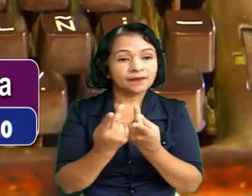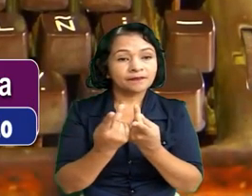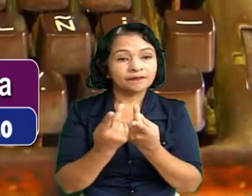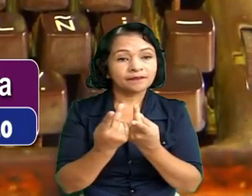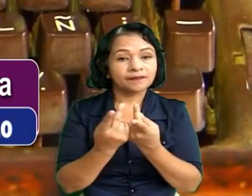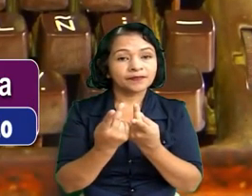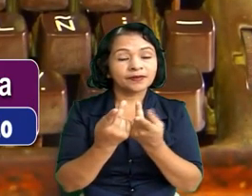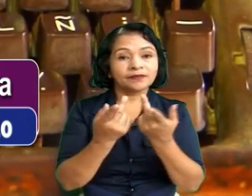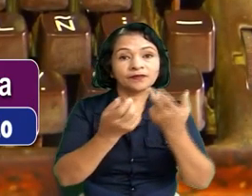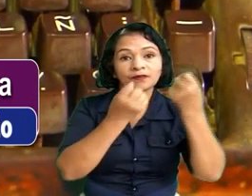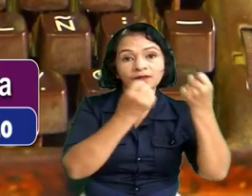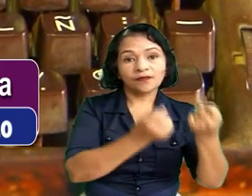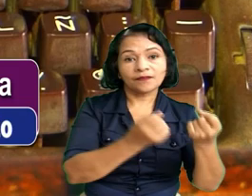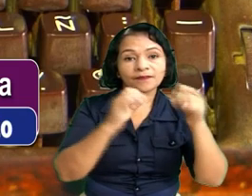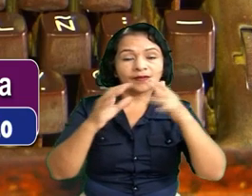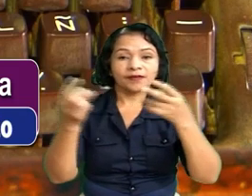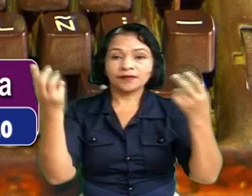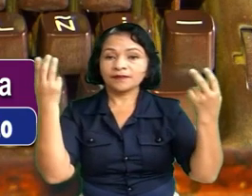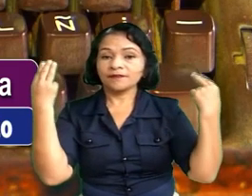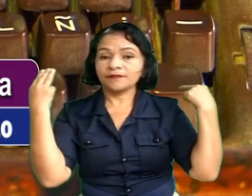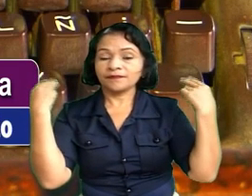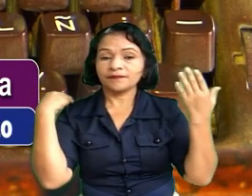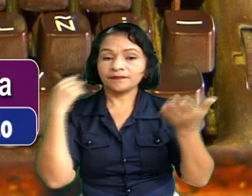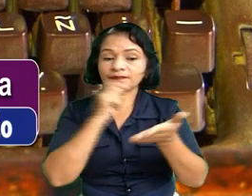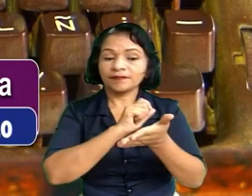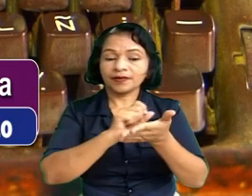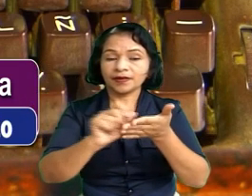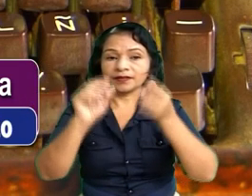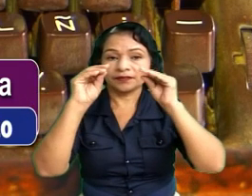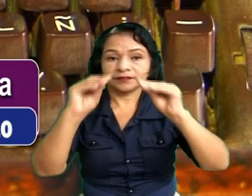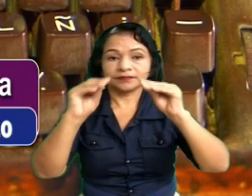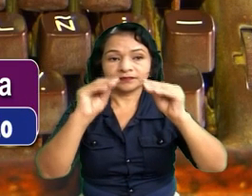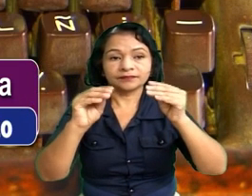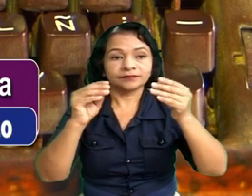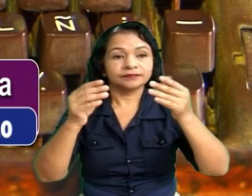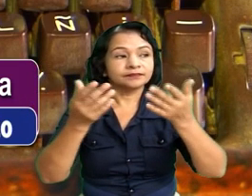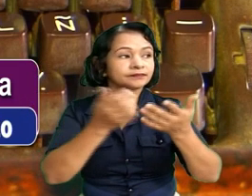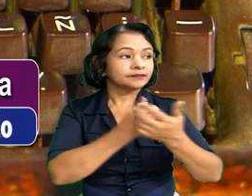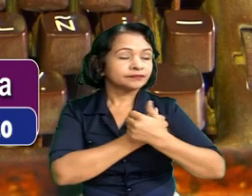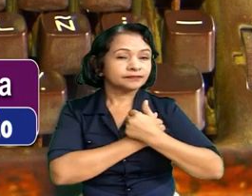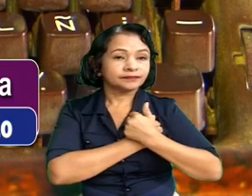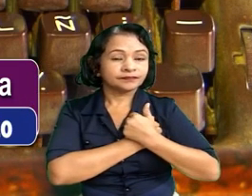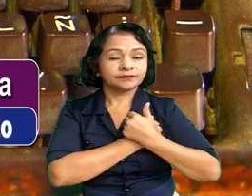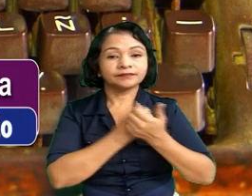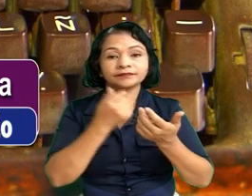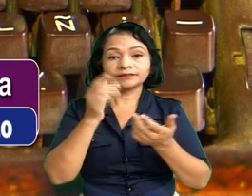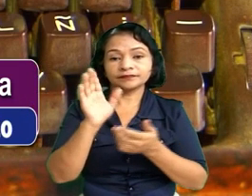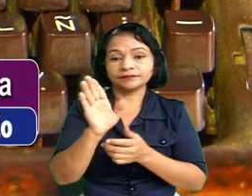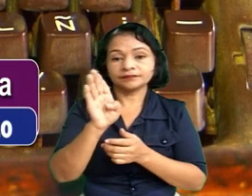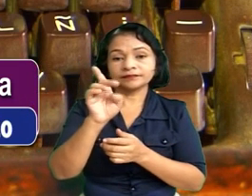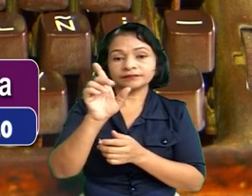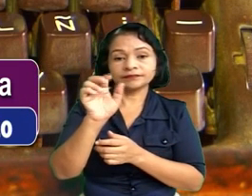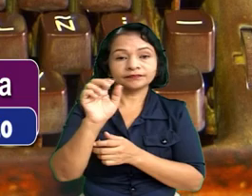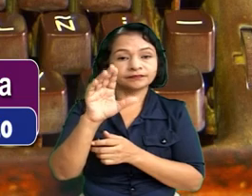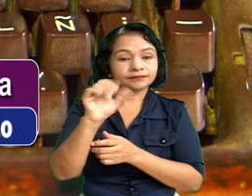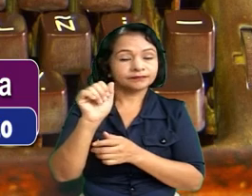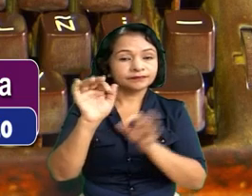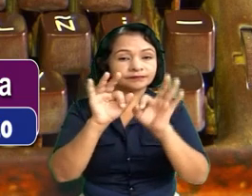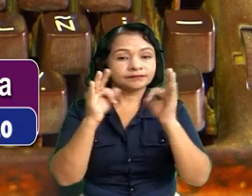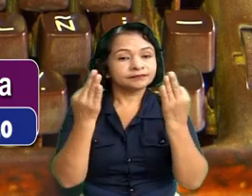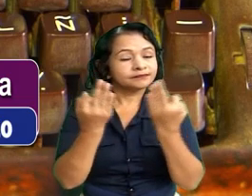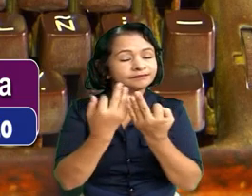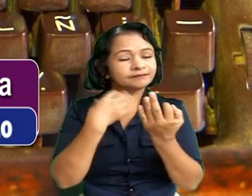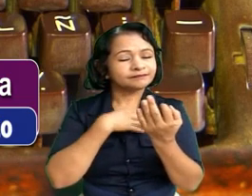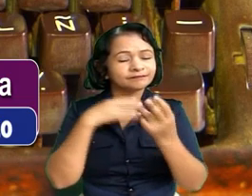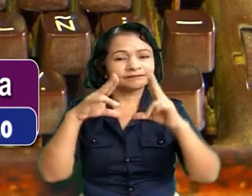maestra y el maestro es aquel que te forma, que te brinda cariño. Entonces, Blanca viene de una familia muy, muy